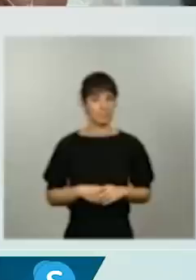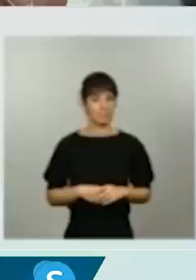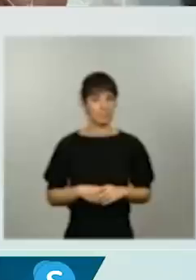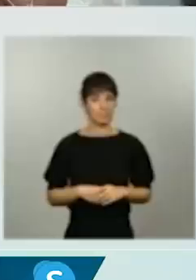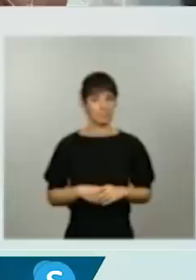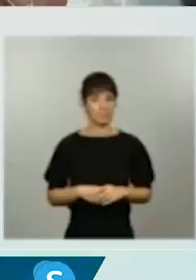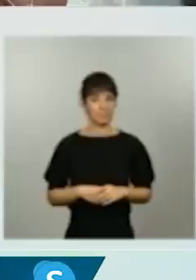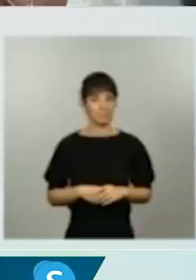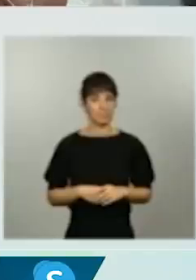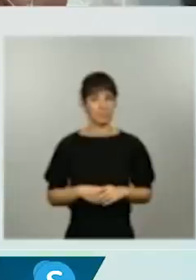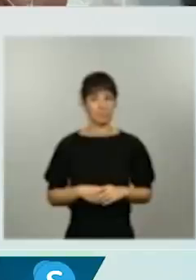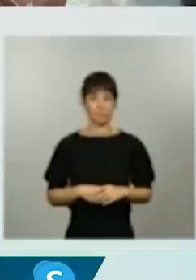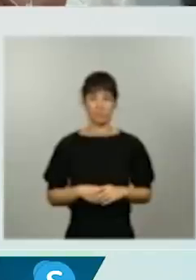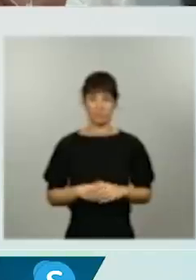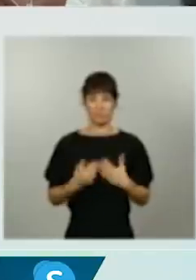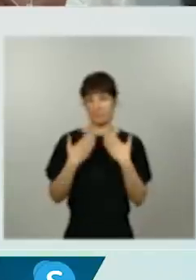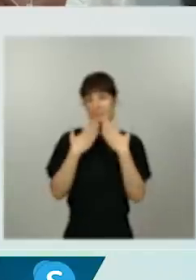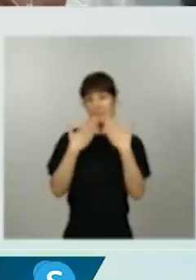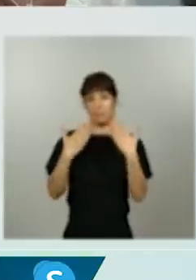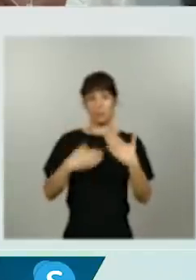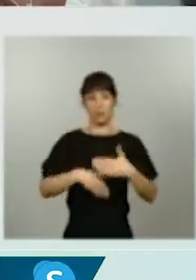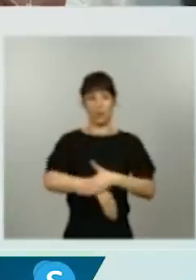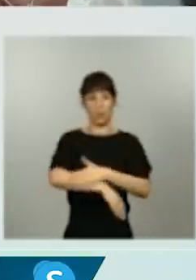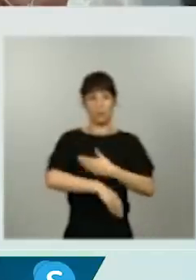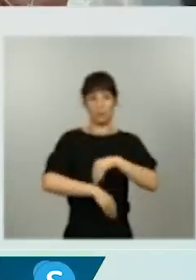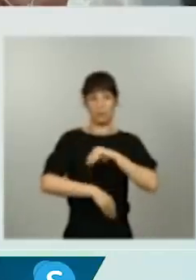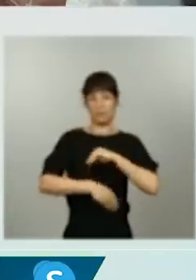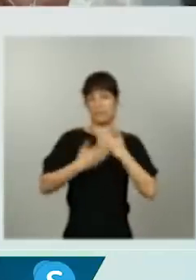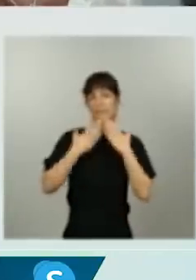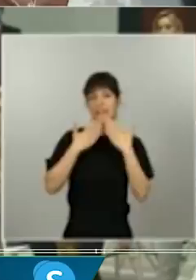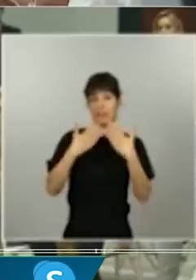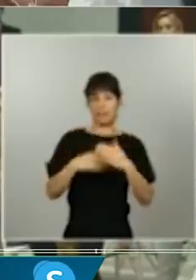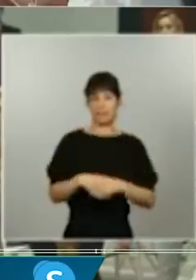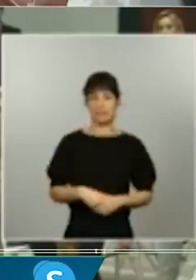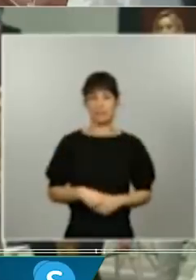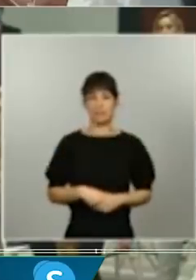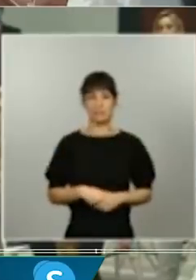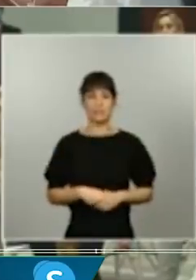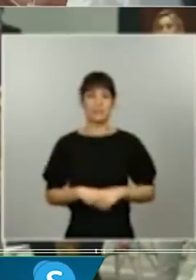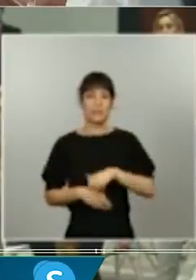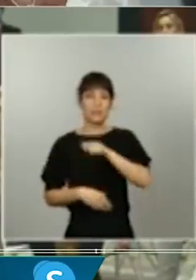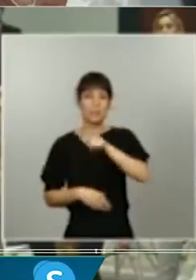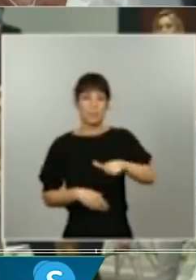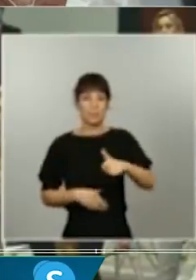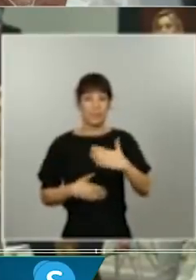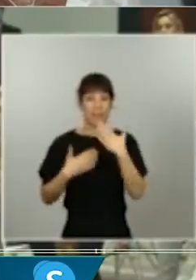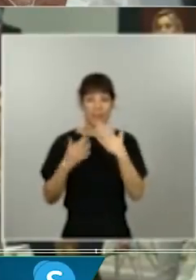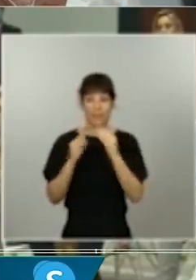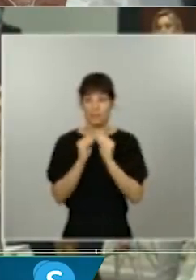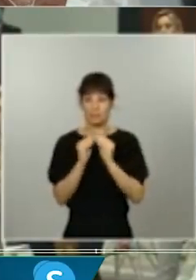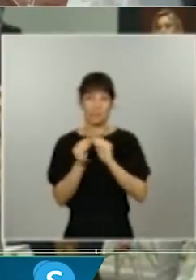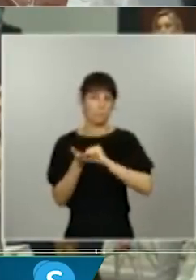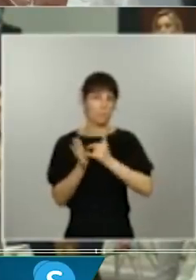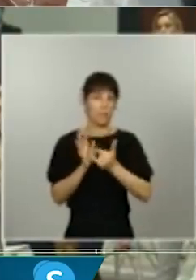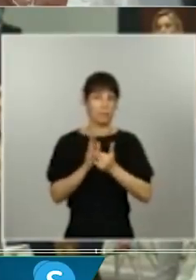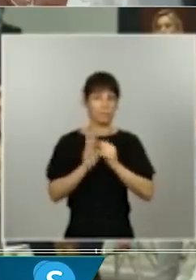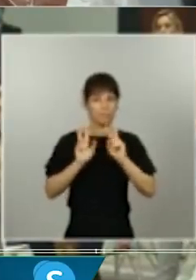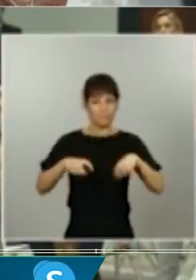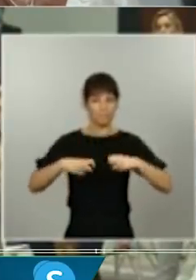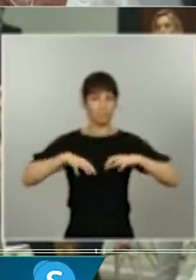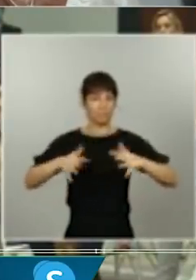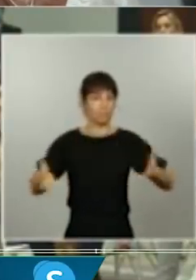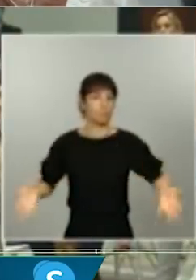ERTE y los autónomos con la prestación, pues tampoco, entonces la gente está esperando un poco a ver que pase